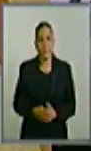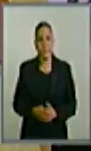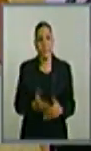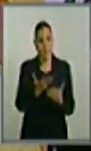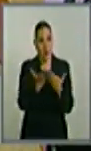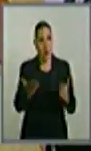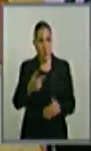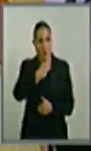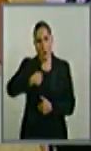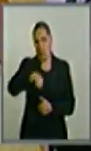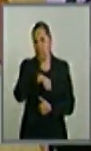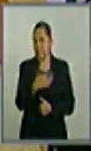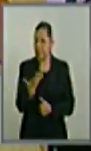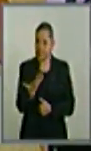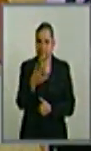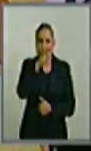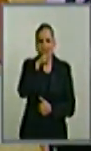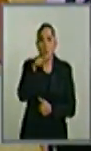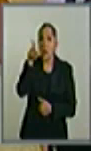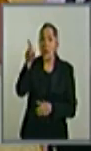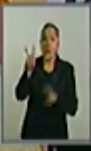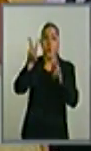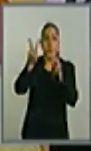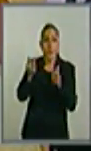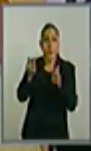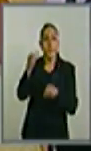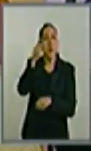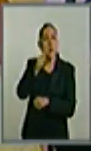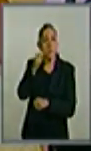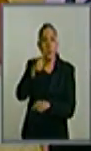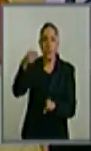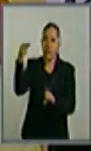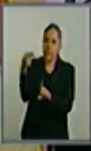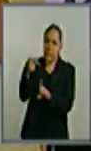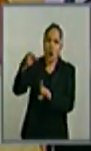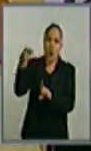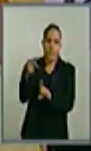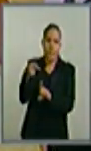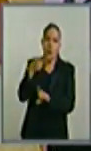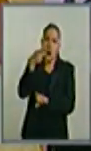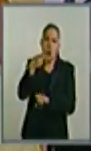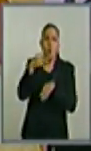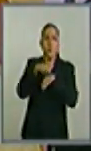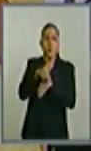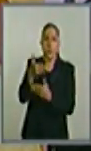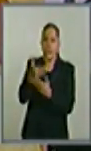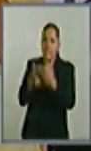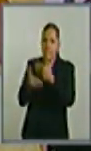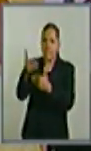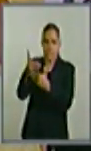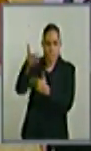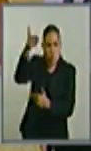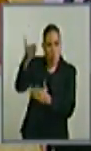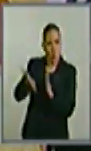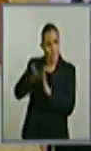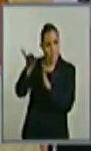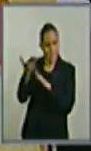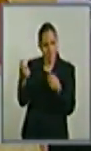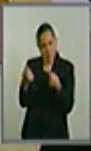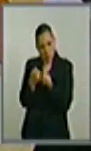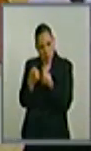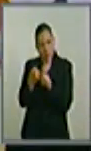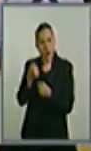muro, que ha sido una insistencia de parte del presidente Trump, y con esto yo quiero hacer también el señalamiento que aquí